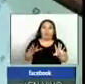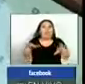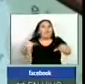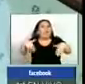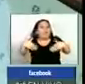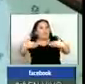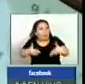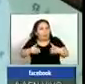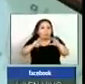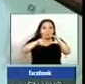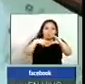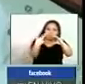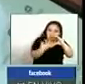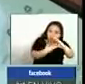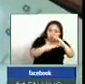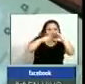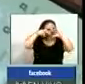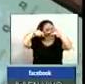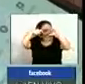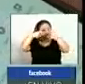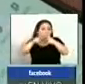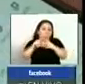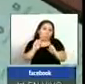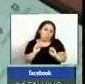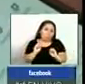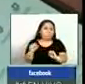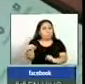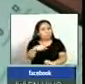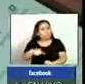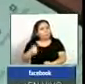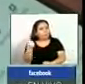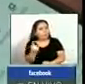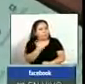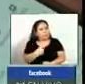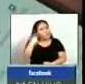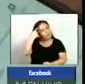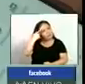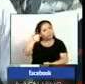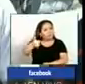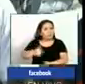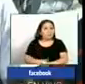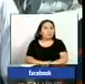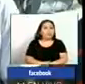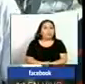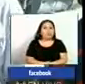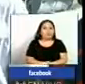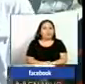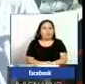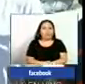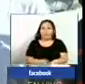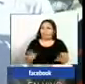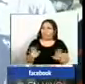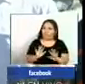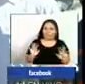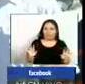mediante redes sociales una medida que cuenta con la aprobación de los capitalinos. Porque no queremos que realizar